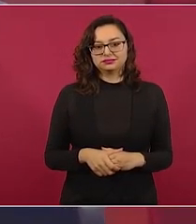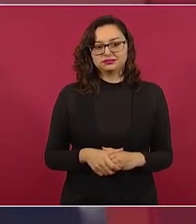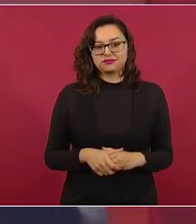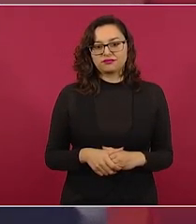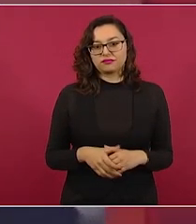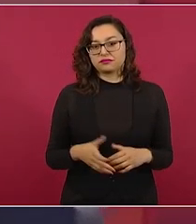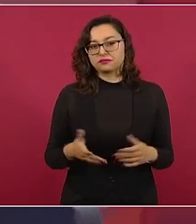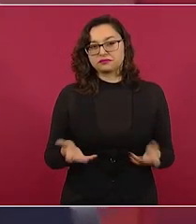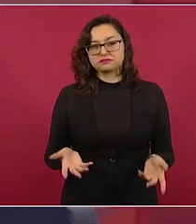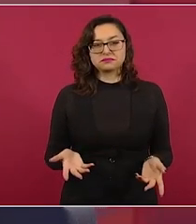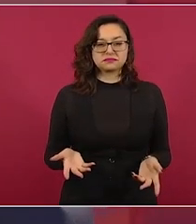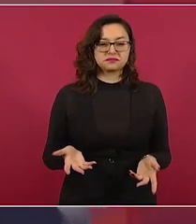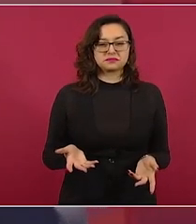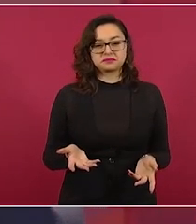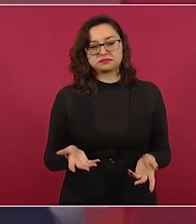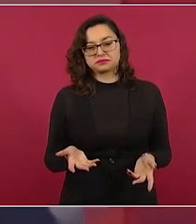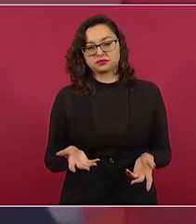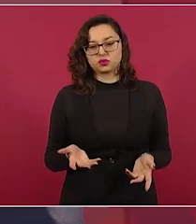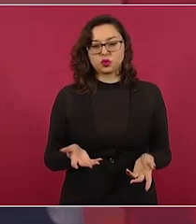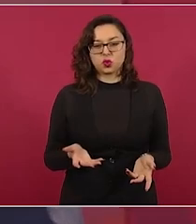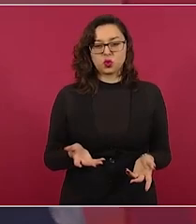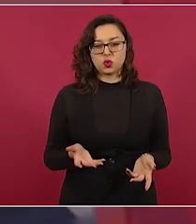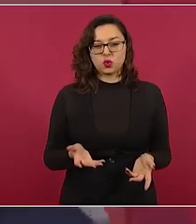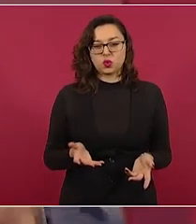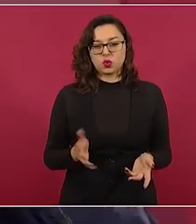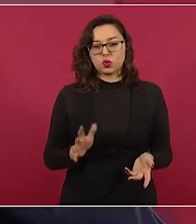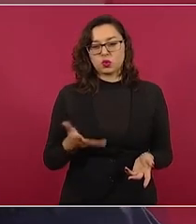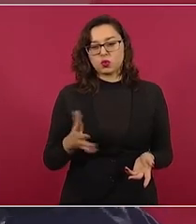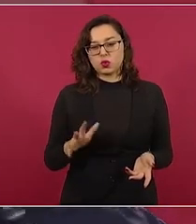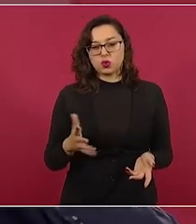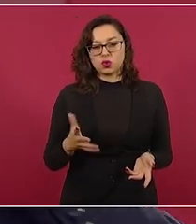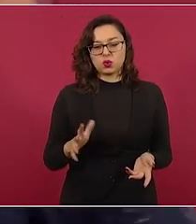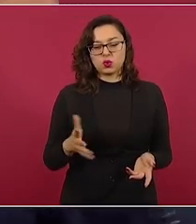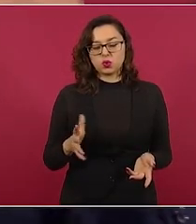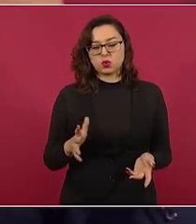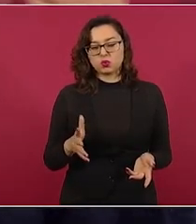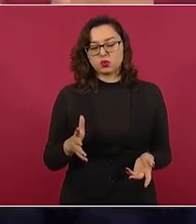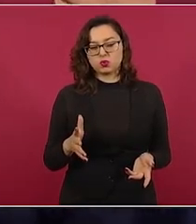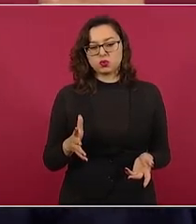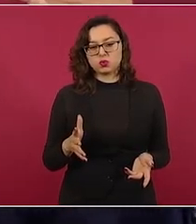de cuatro, bueno, vamos a ampliar así el margen,